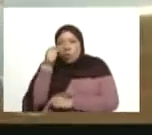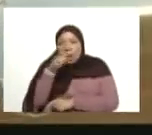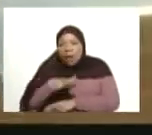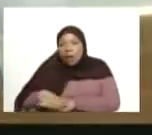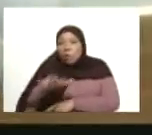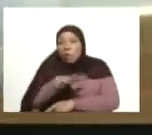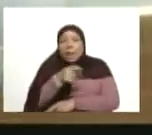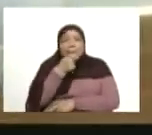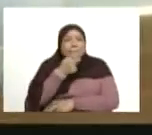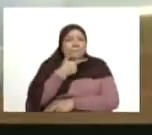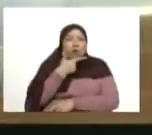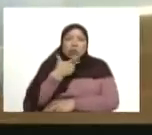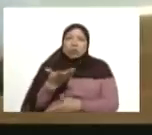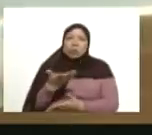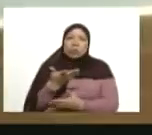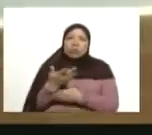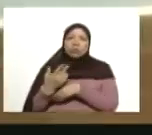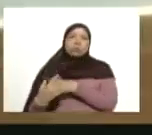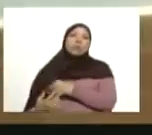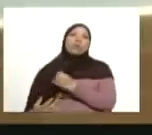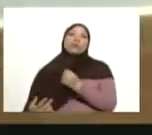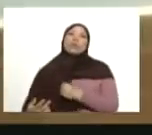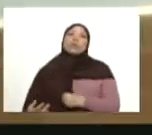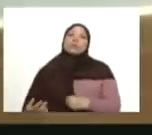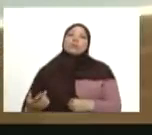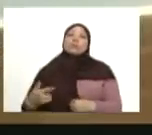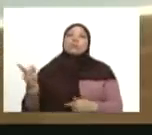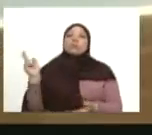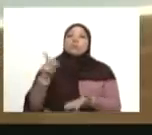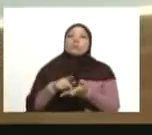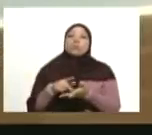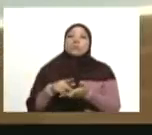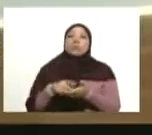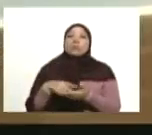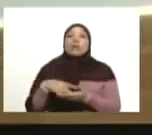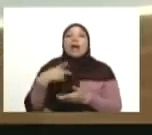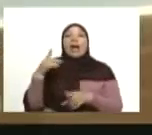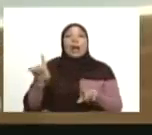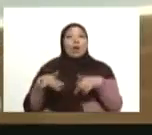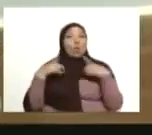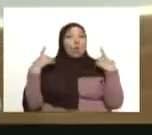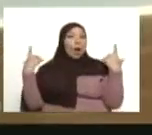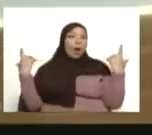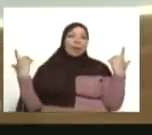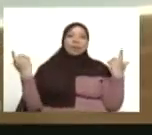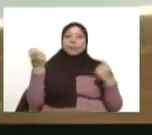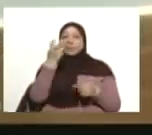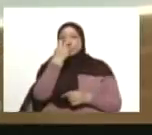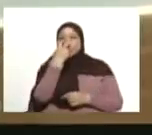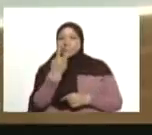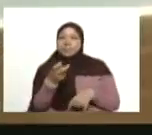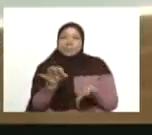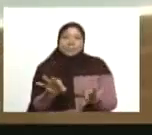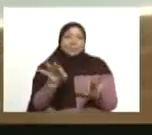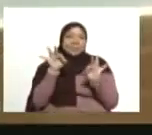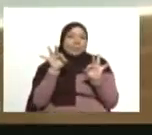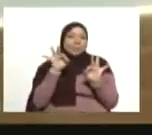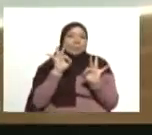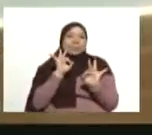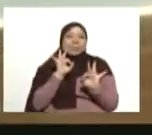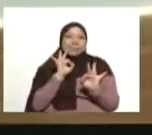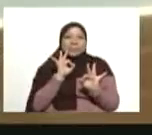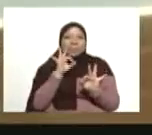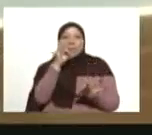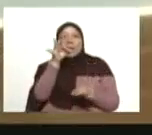yo, una belleza. Y de la Gran Sabana nos venimos a Catialamar, porque tenemos una invitada especial que nos